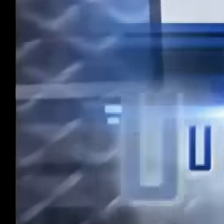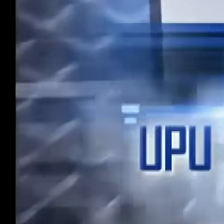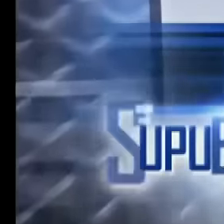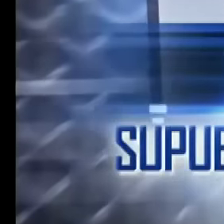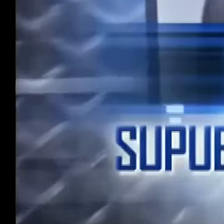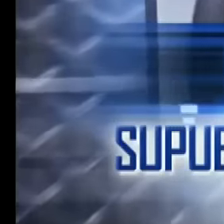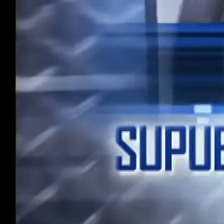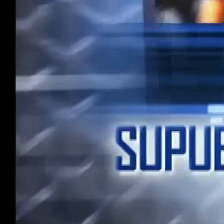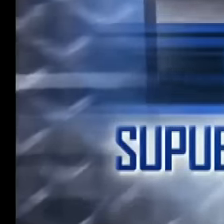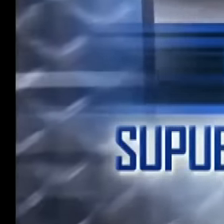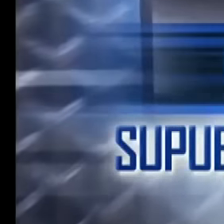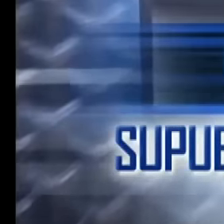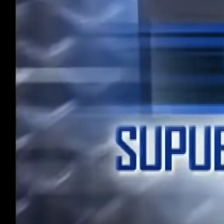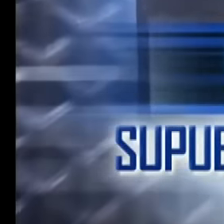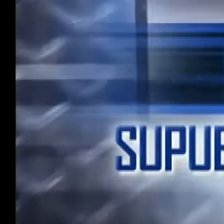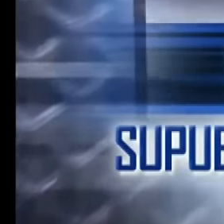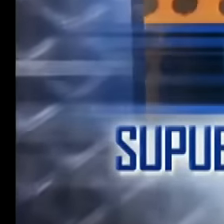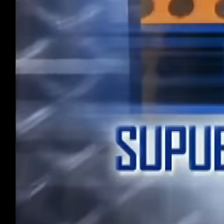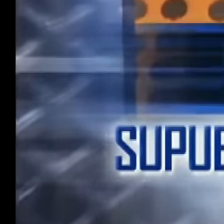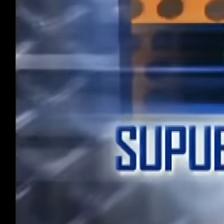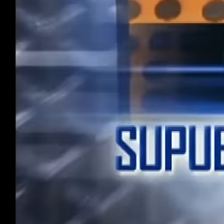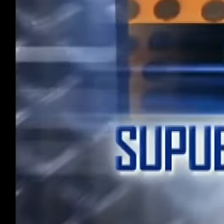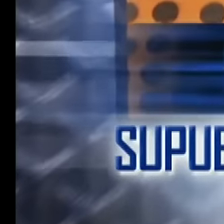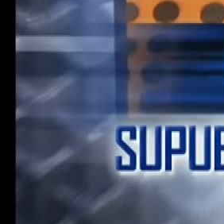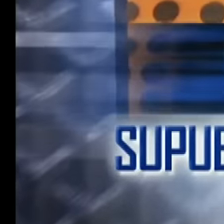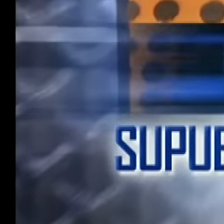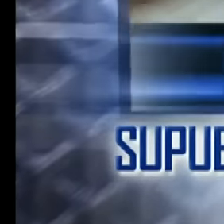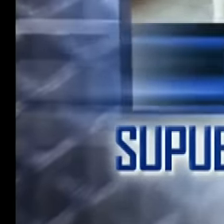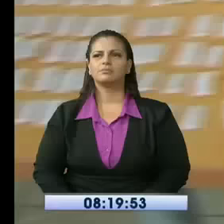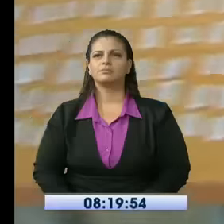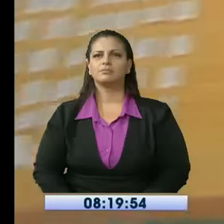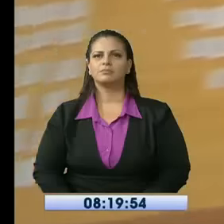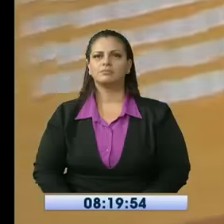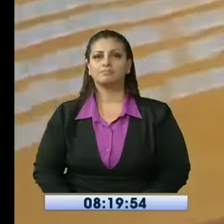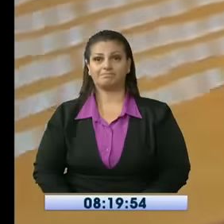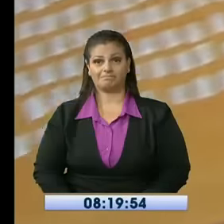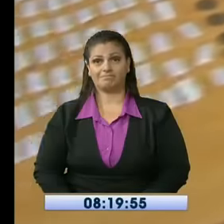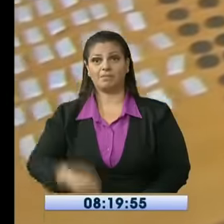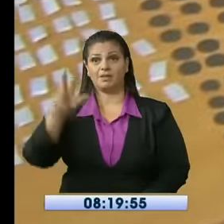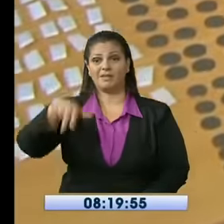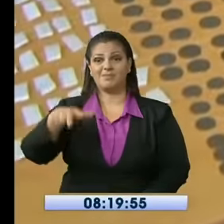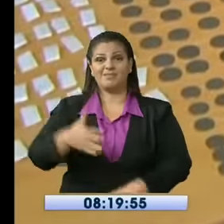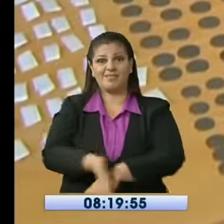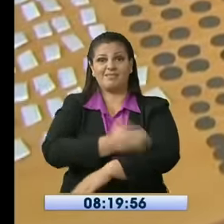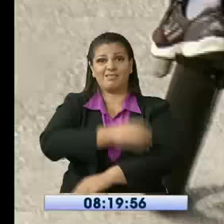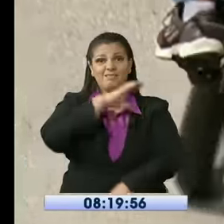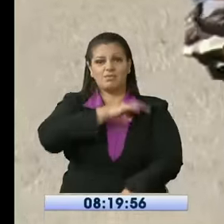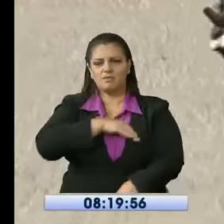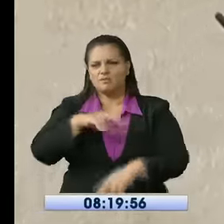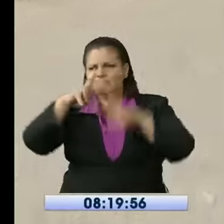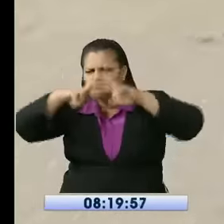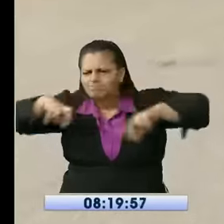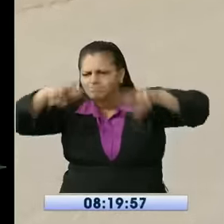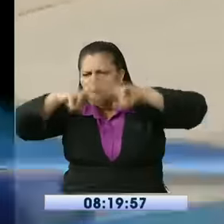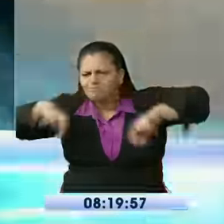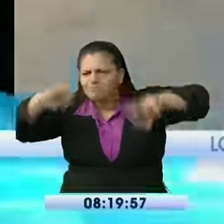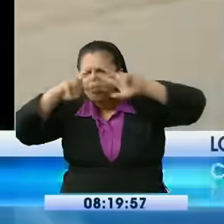informó, 2 de los detenidos son hermanos y en las noches se dedicaban a entregar el alcaloide a los microtraficantes.